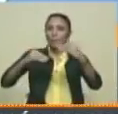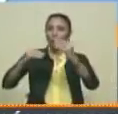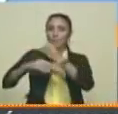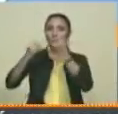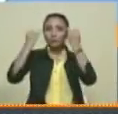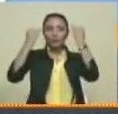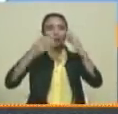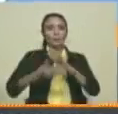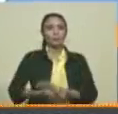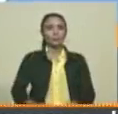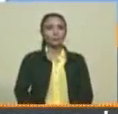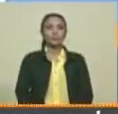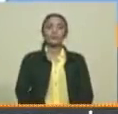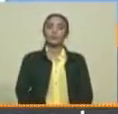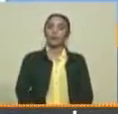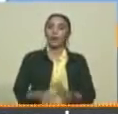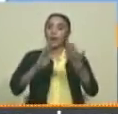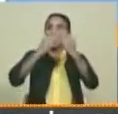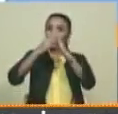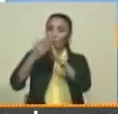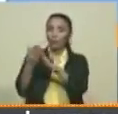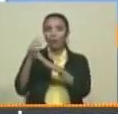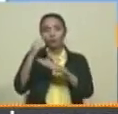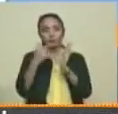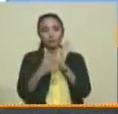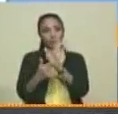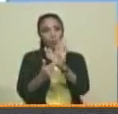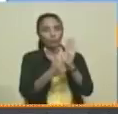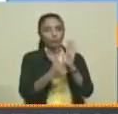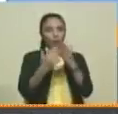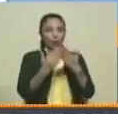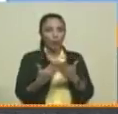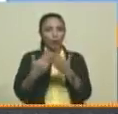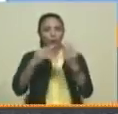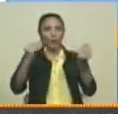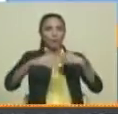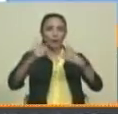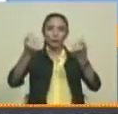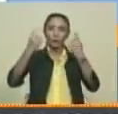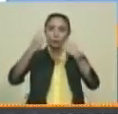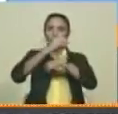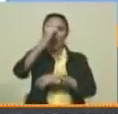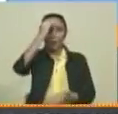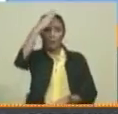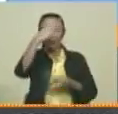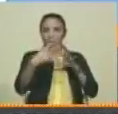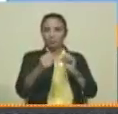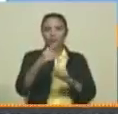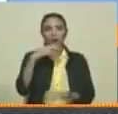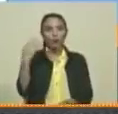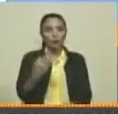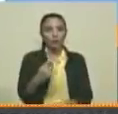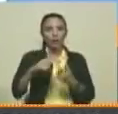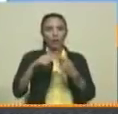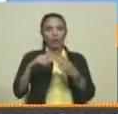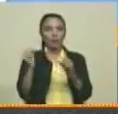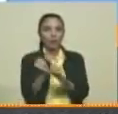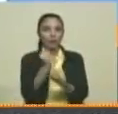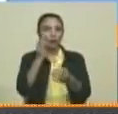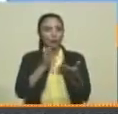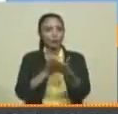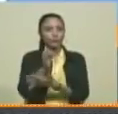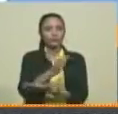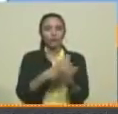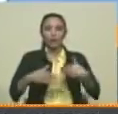que los comuneros son la escuela en donde nosotros debemos aprender las lecciones de honestidad, de eficiencia, de